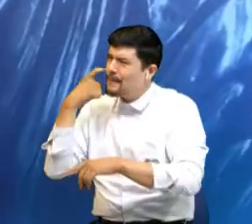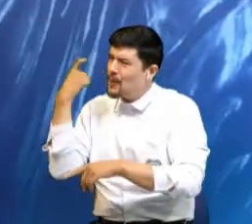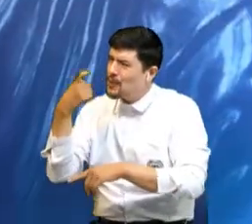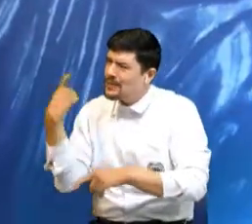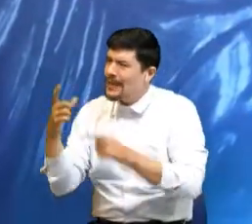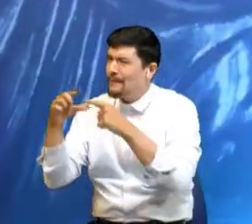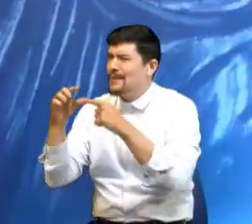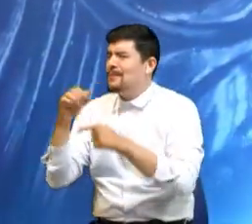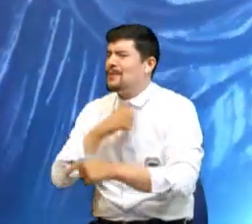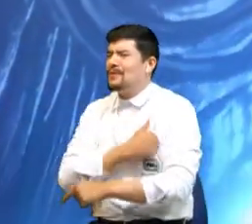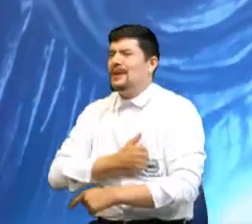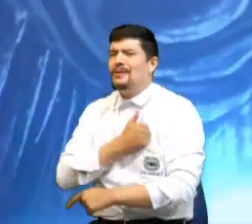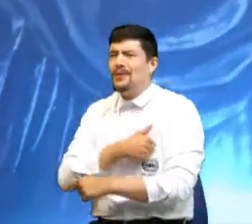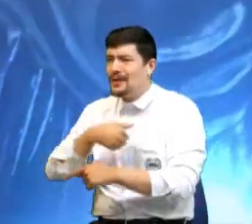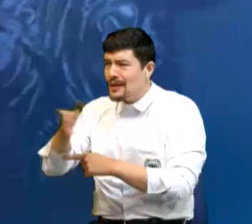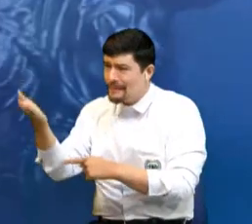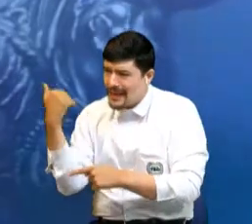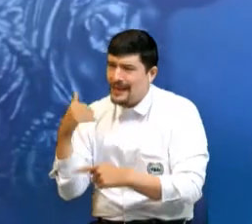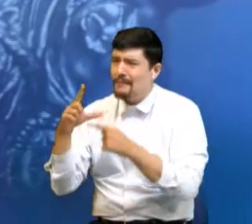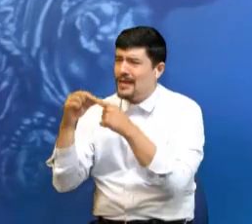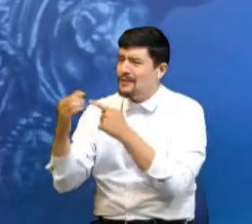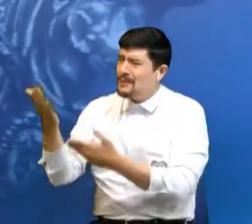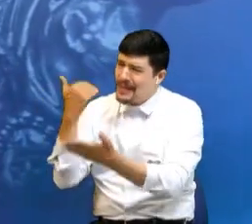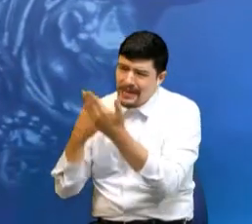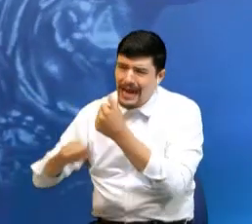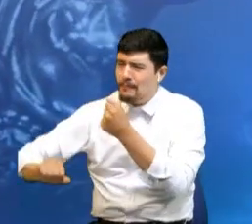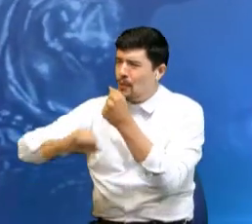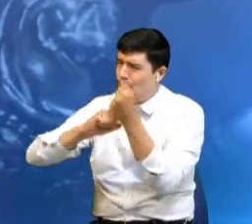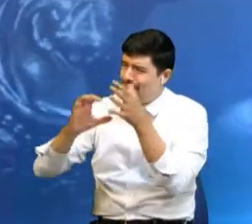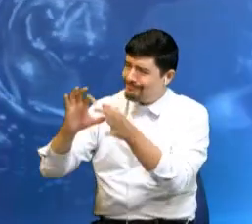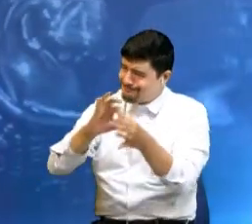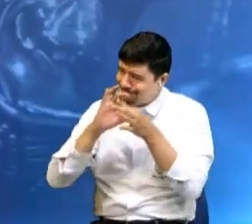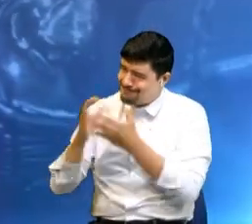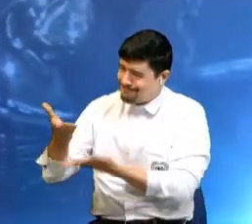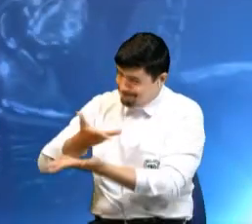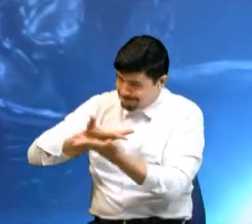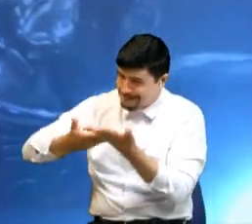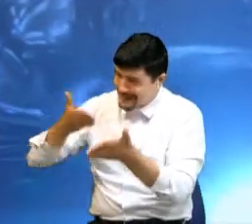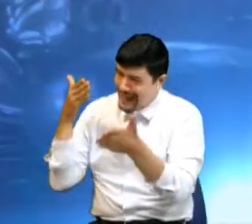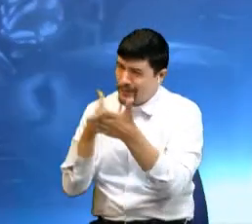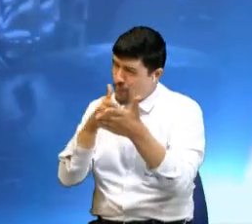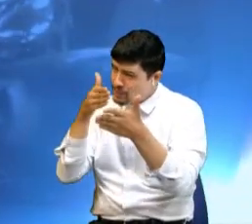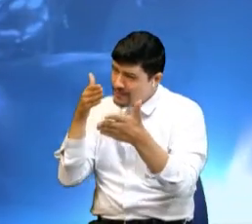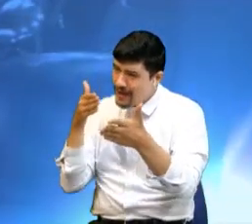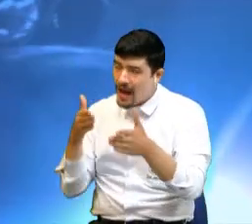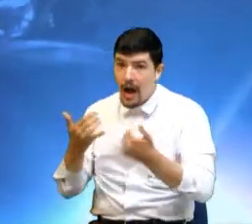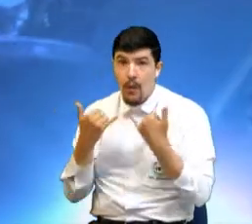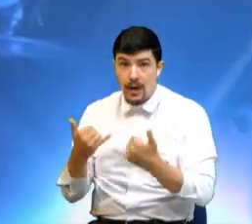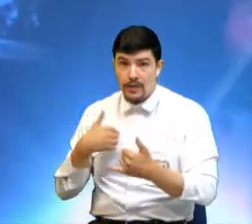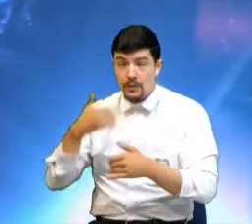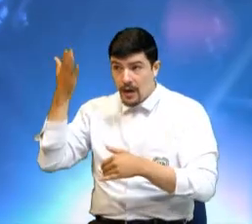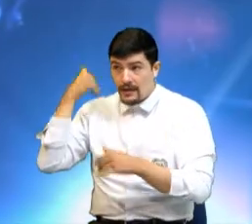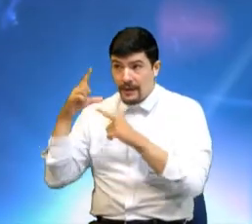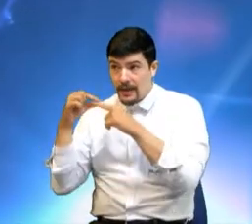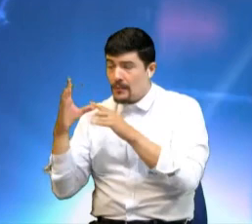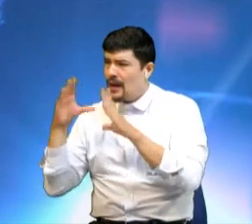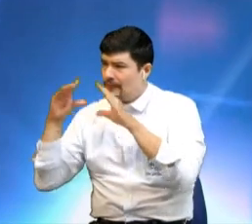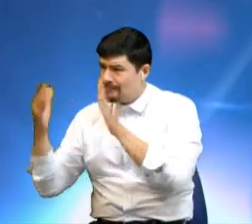muy retraídos, ¿sí? Han sido muy, muy retraídos. Incluso en este momento he hablado con ellos y me han